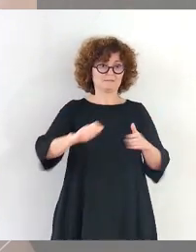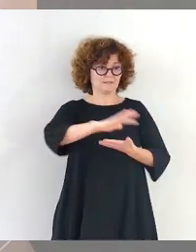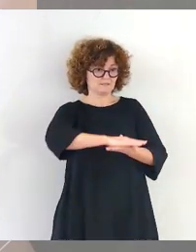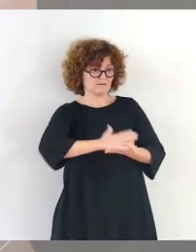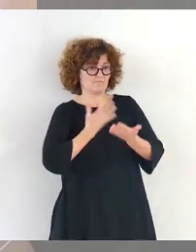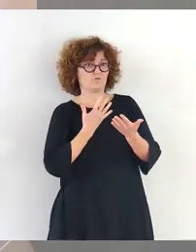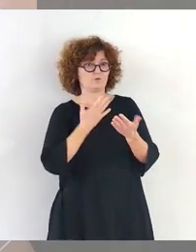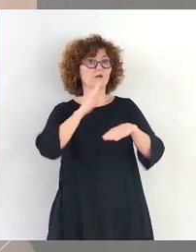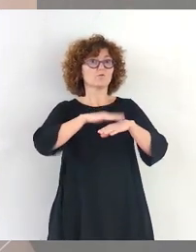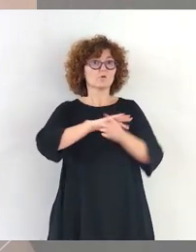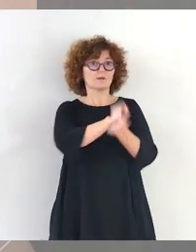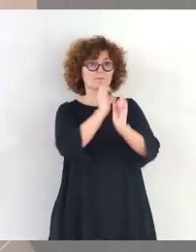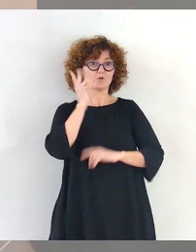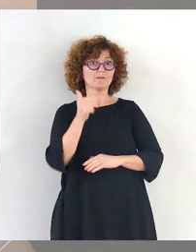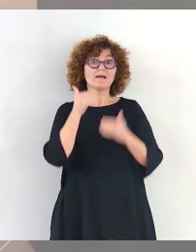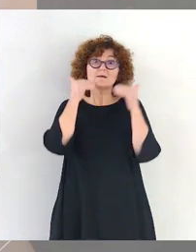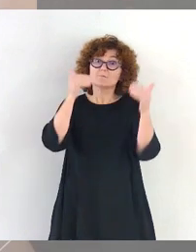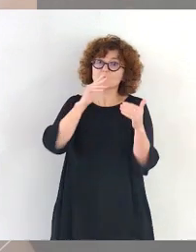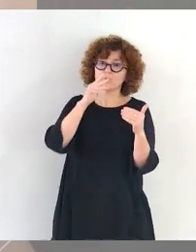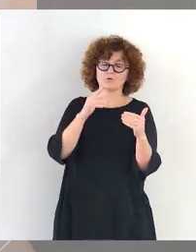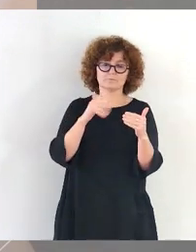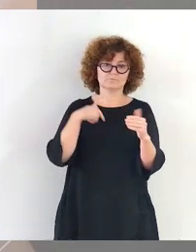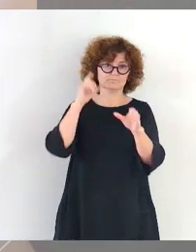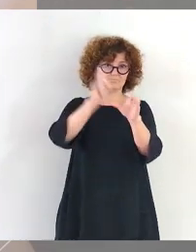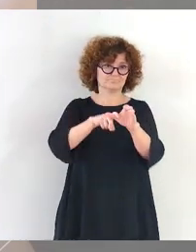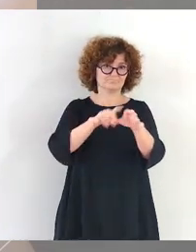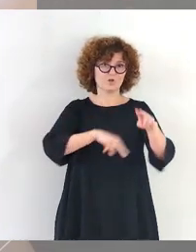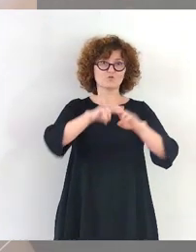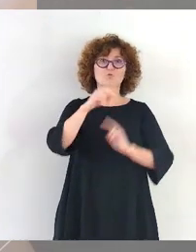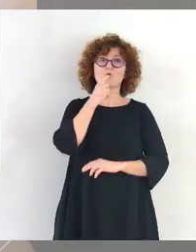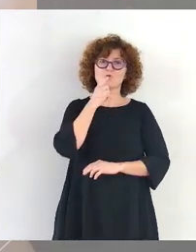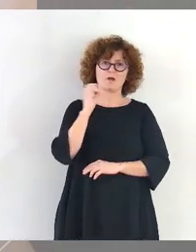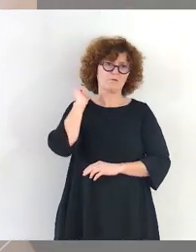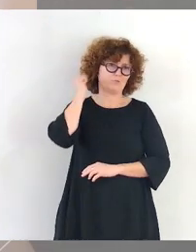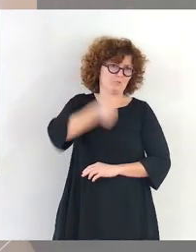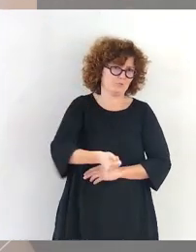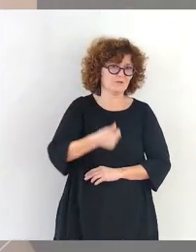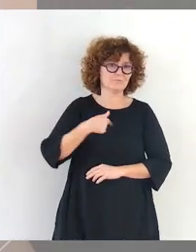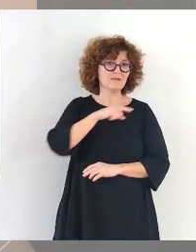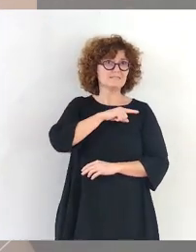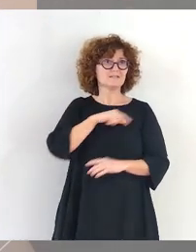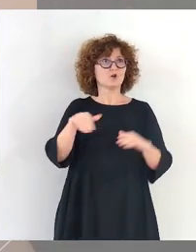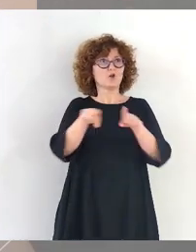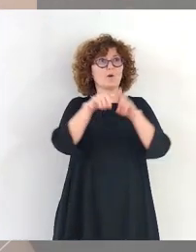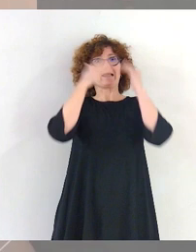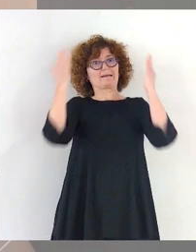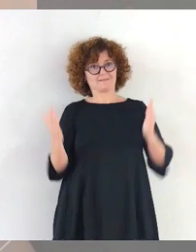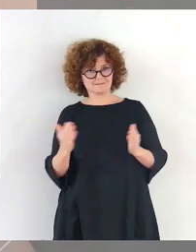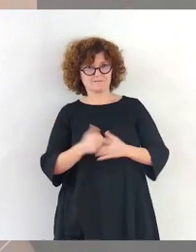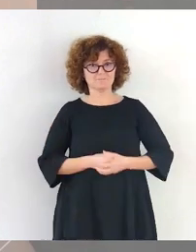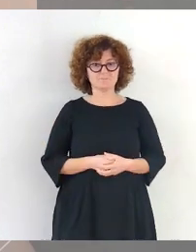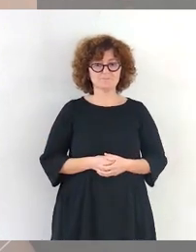doble agradecimiento Porque llevo muchos años formando parte de la familia de Cruz Roja así que me siento como en mi propia casa